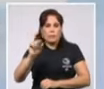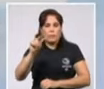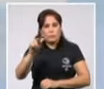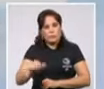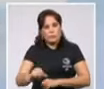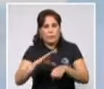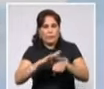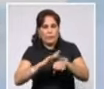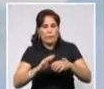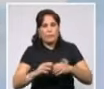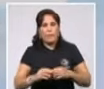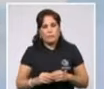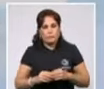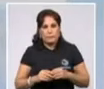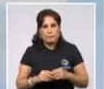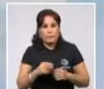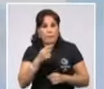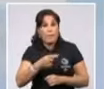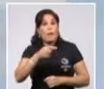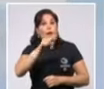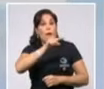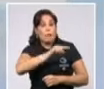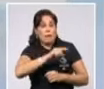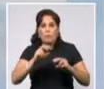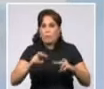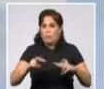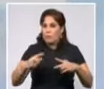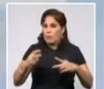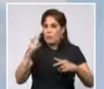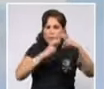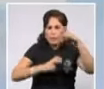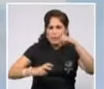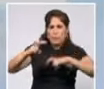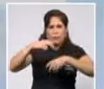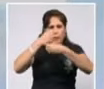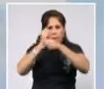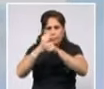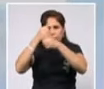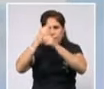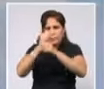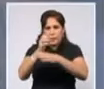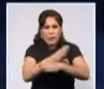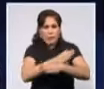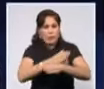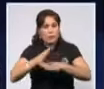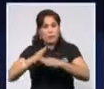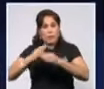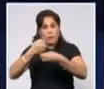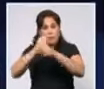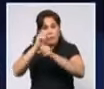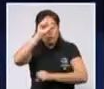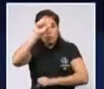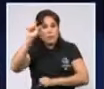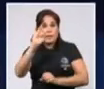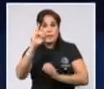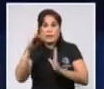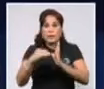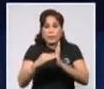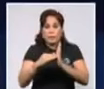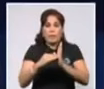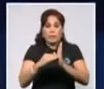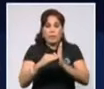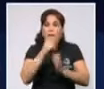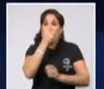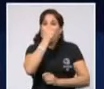pacientes. Ayer nuevamente se estudiaron, se procesaron más de 7.000 muestras, estamos hablando